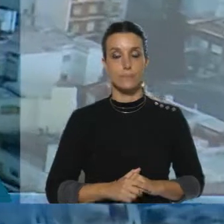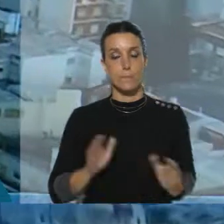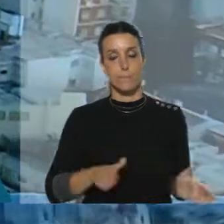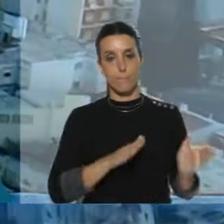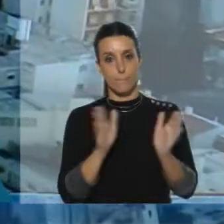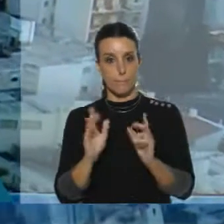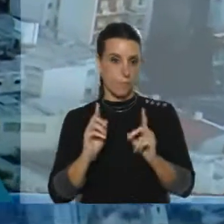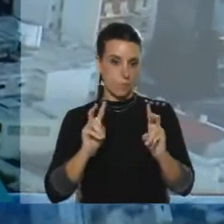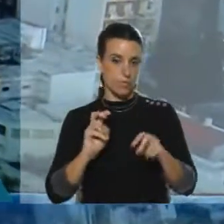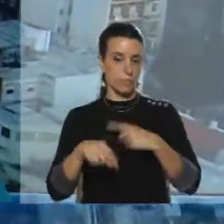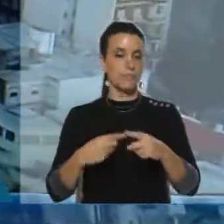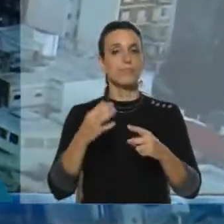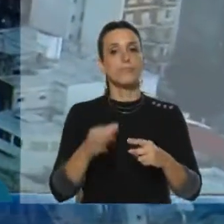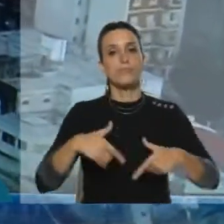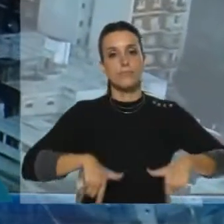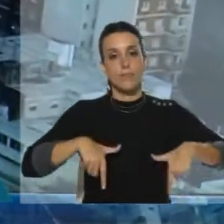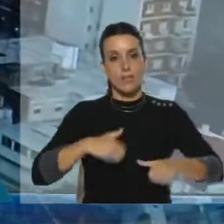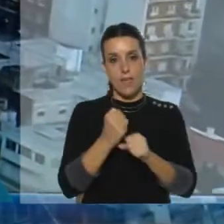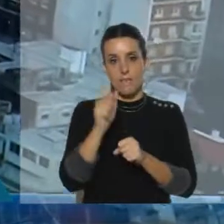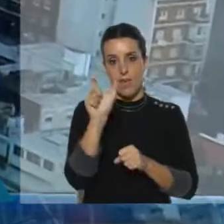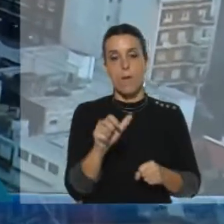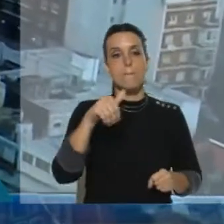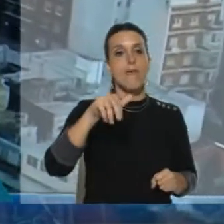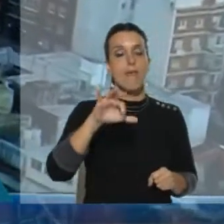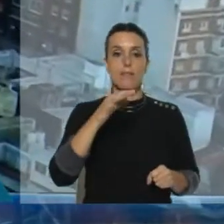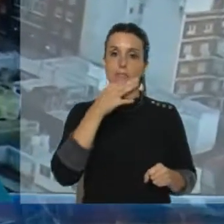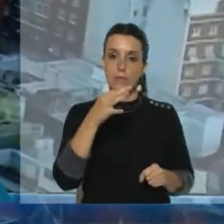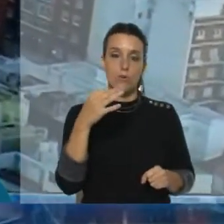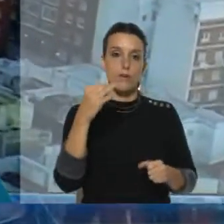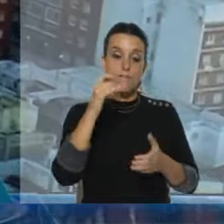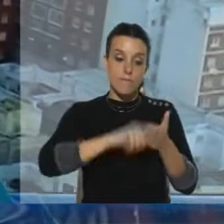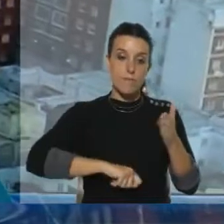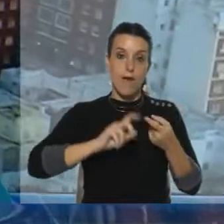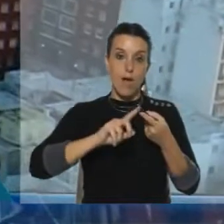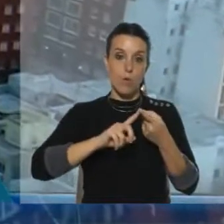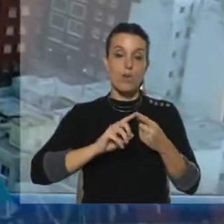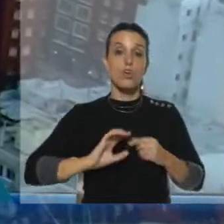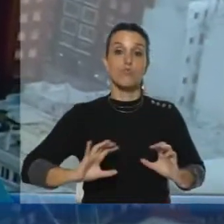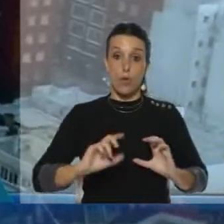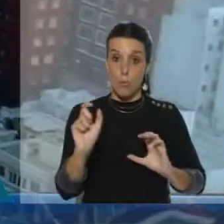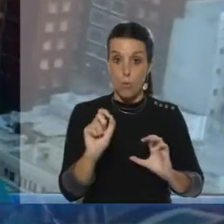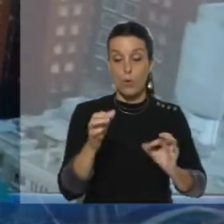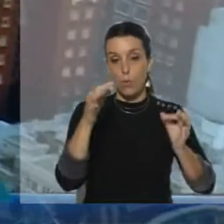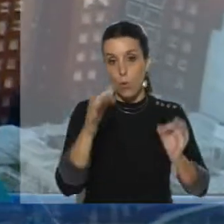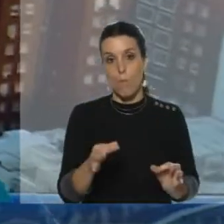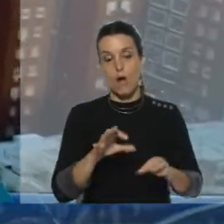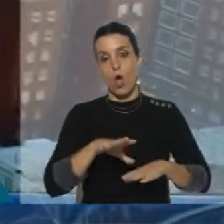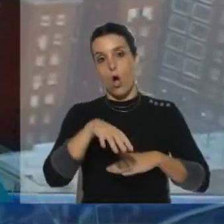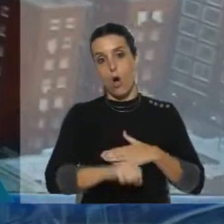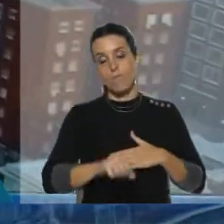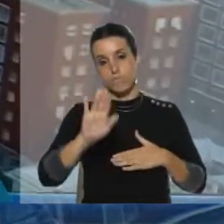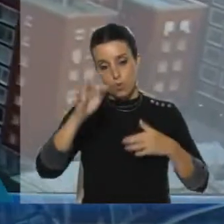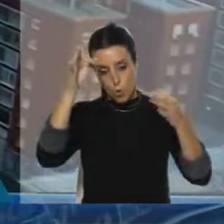y seguimos en tema porque el ministro de trabajo pablo mieres destacó que la firma del convenio con cofe cumple los compromisos asumidos